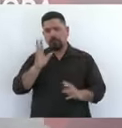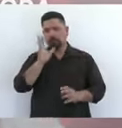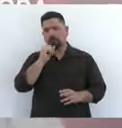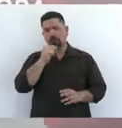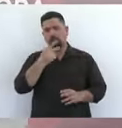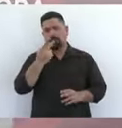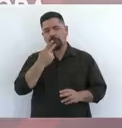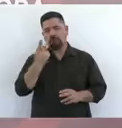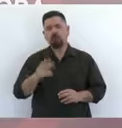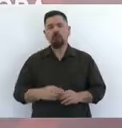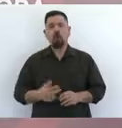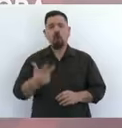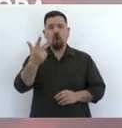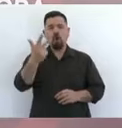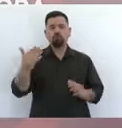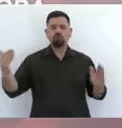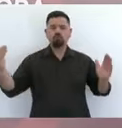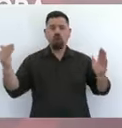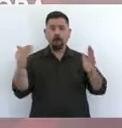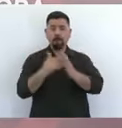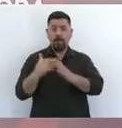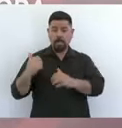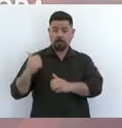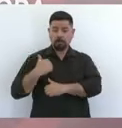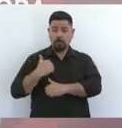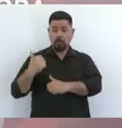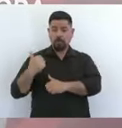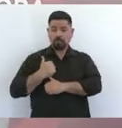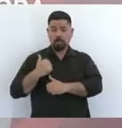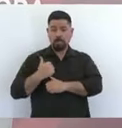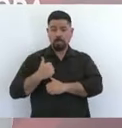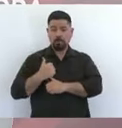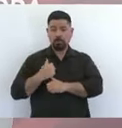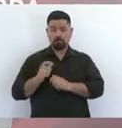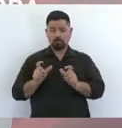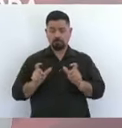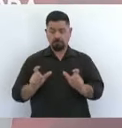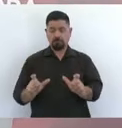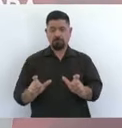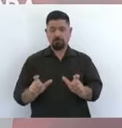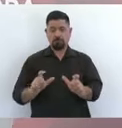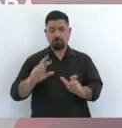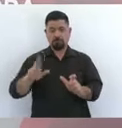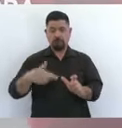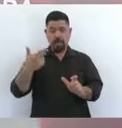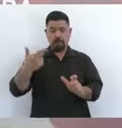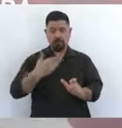O sea, 8,000 elementos del Estado Mayor Presidencial.